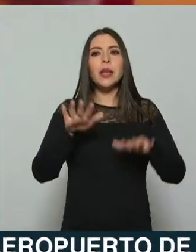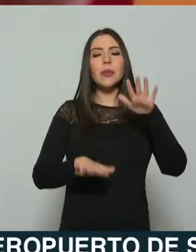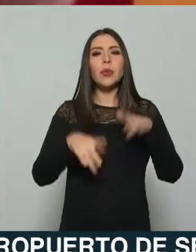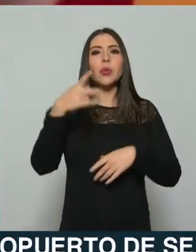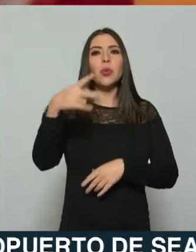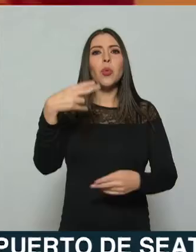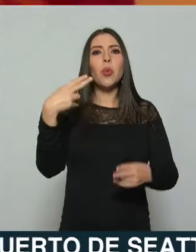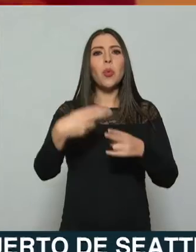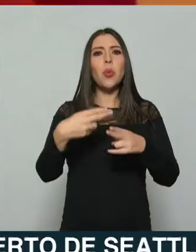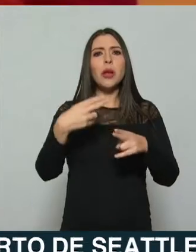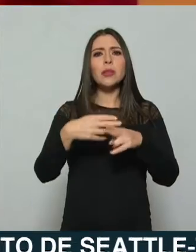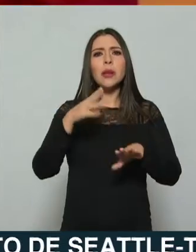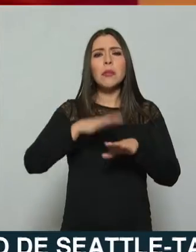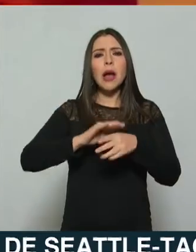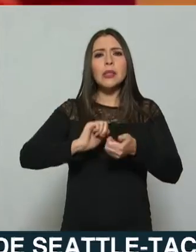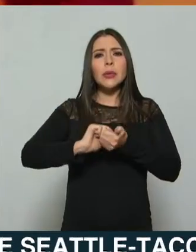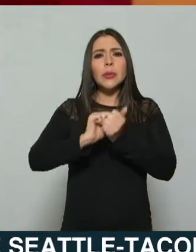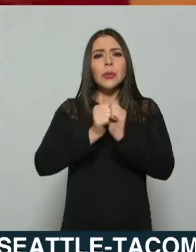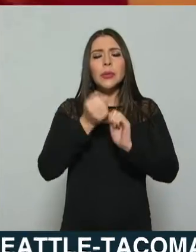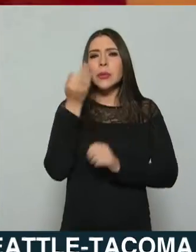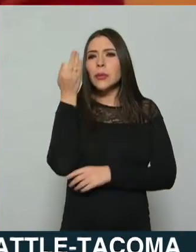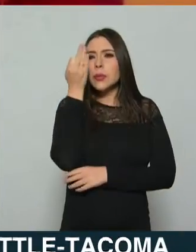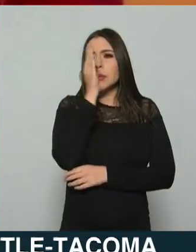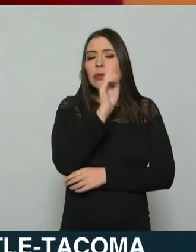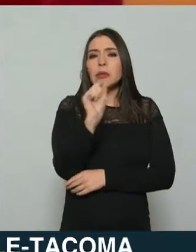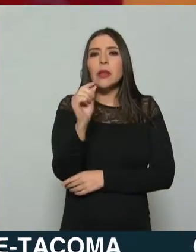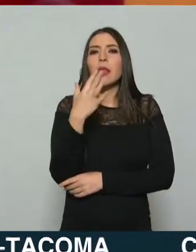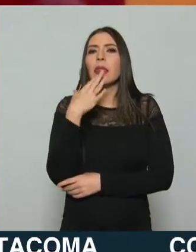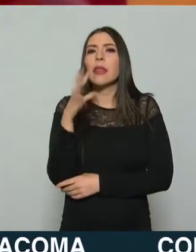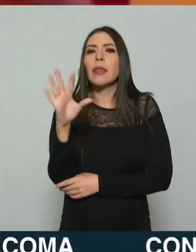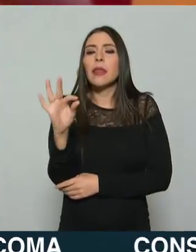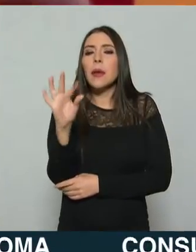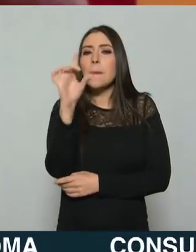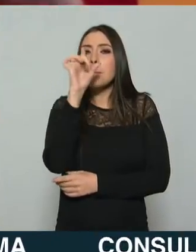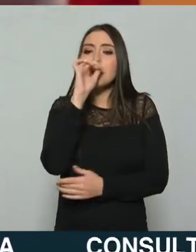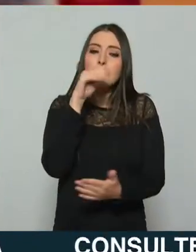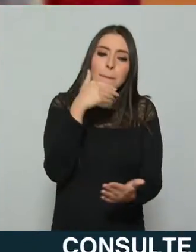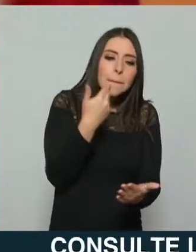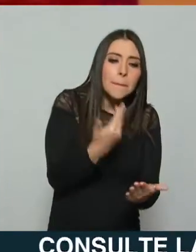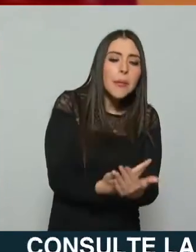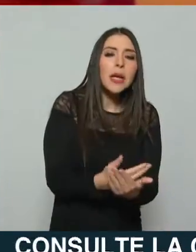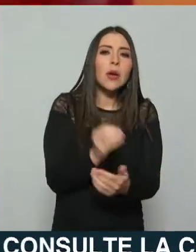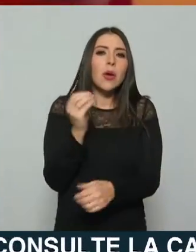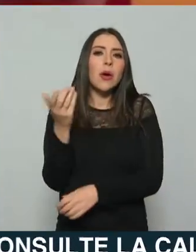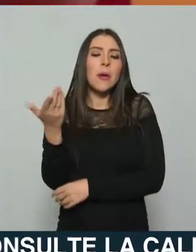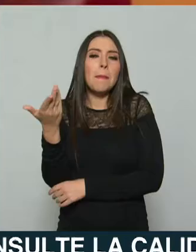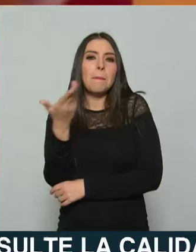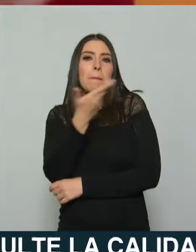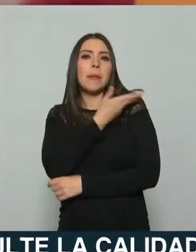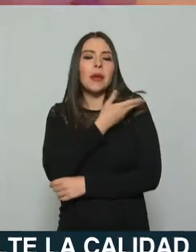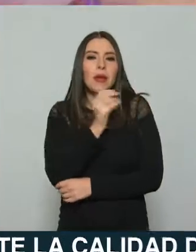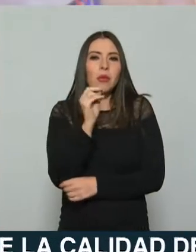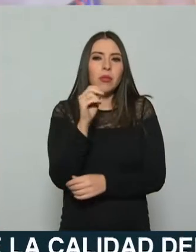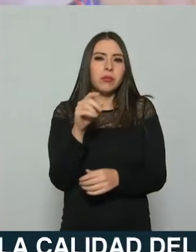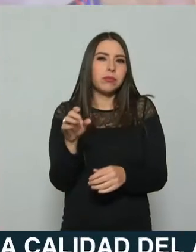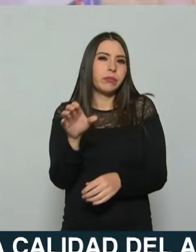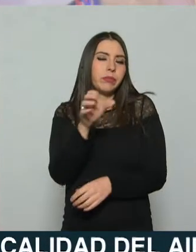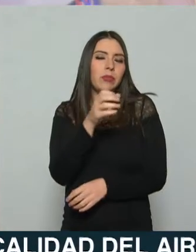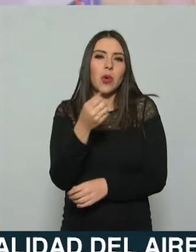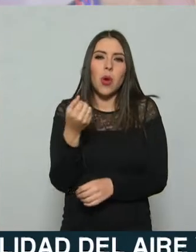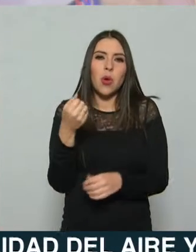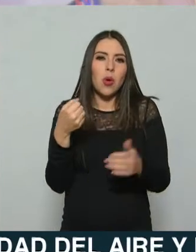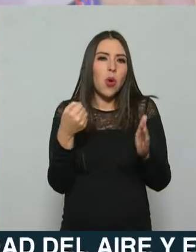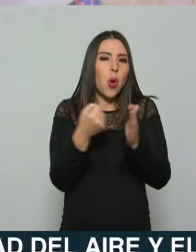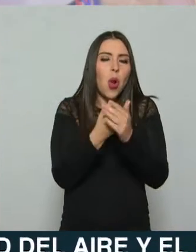ósea impresionante. Entonces, con cualquier cosita, cualquier caída o cualquier golpe que tú tengas, el hueso se rompe.